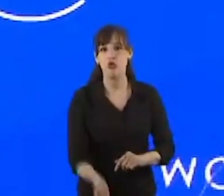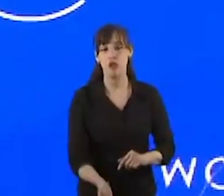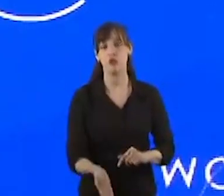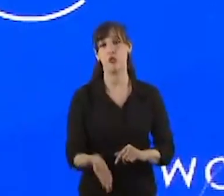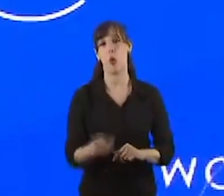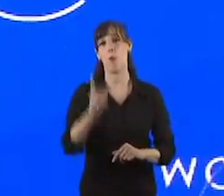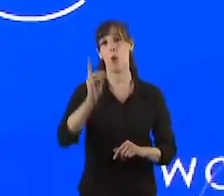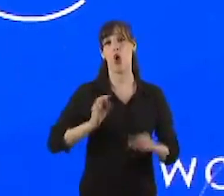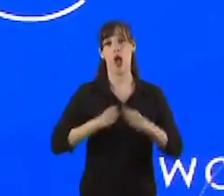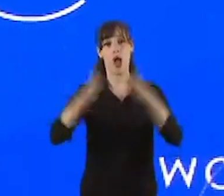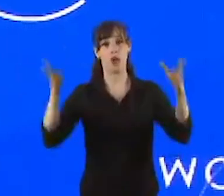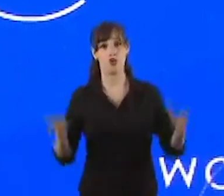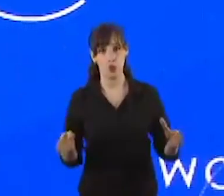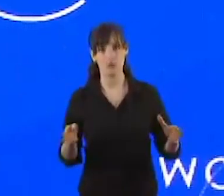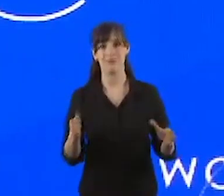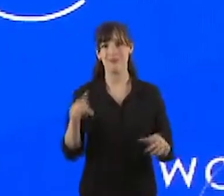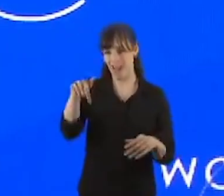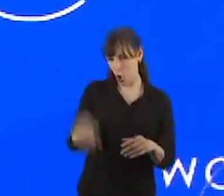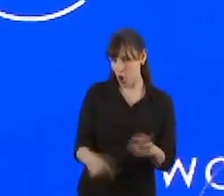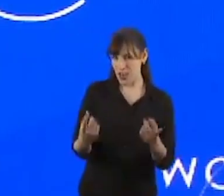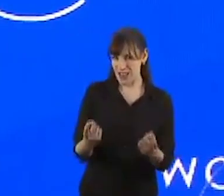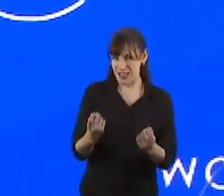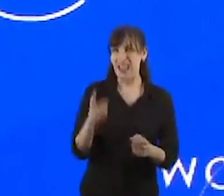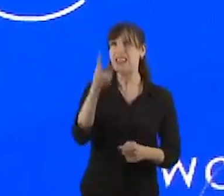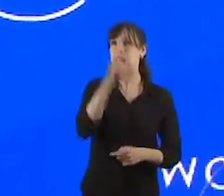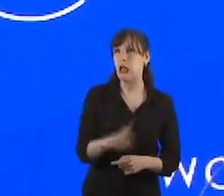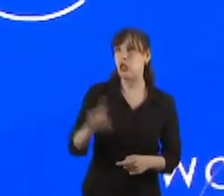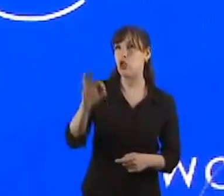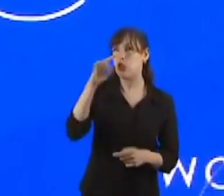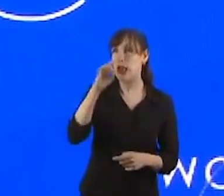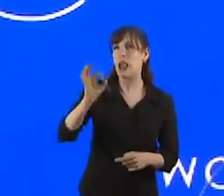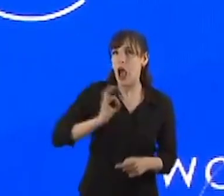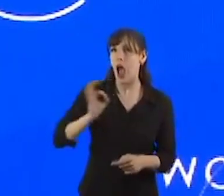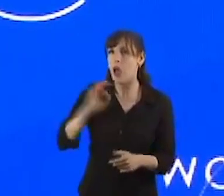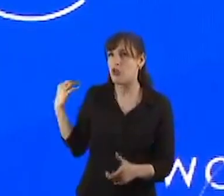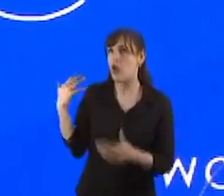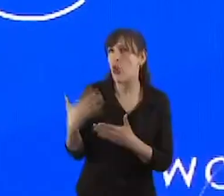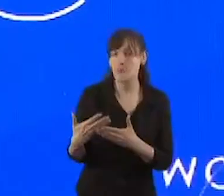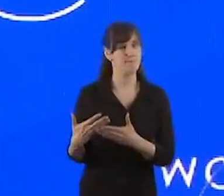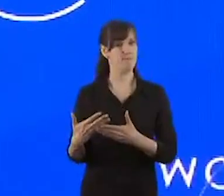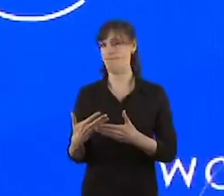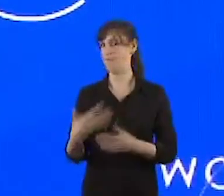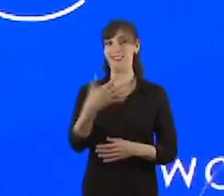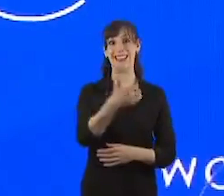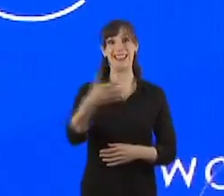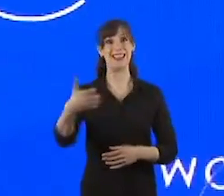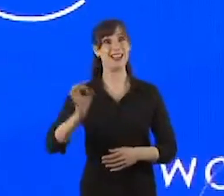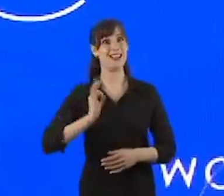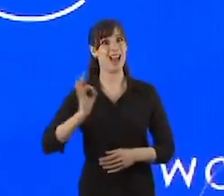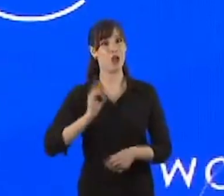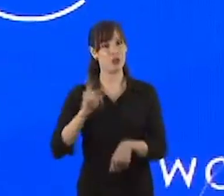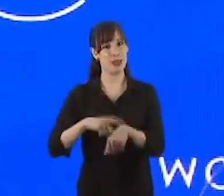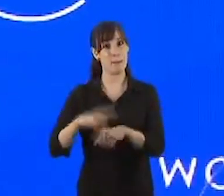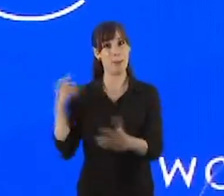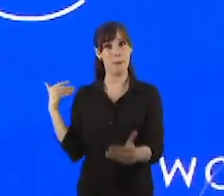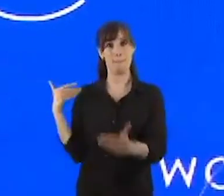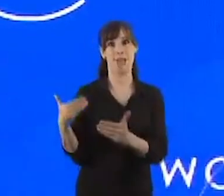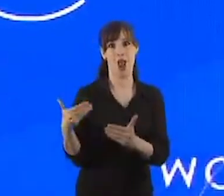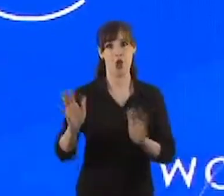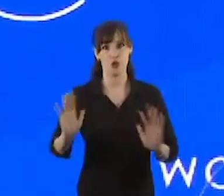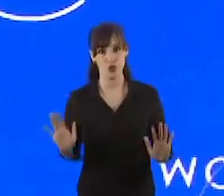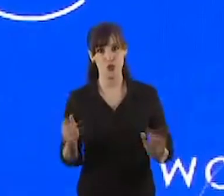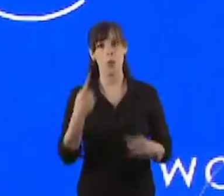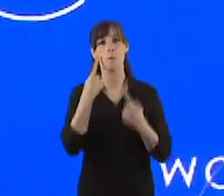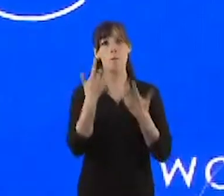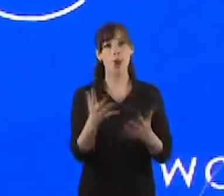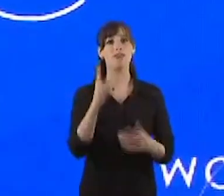necesitamos 107 años para duplicar el PBI per cápita, sino 66. Y si tomamos el periodo comprendido entre